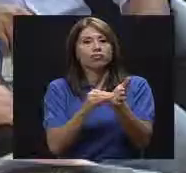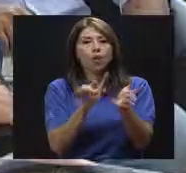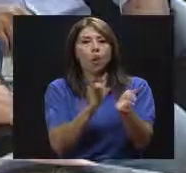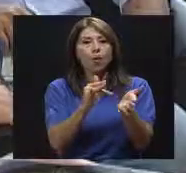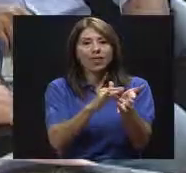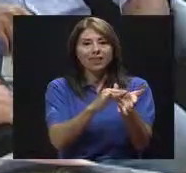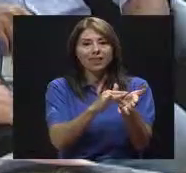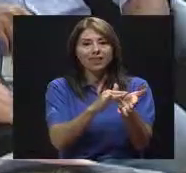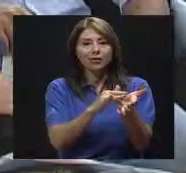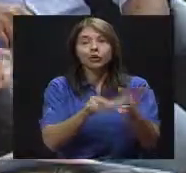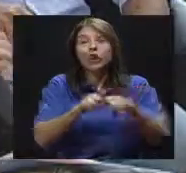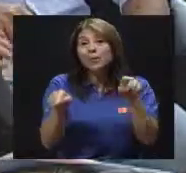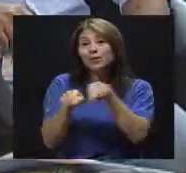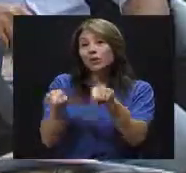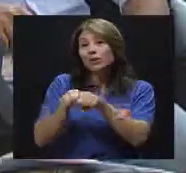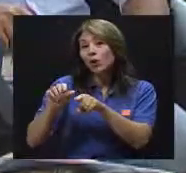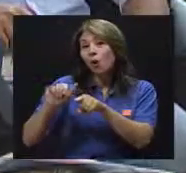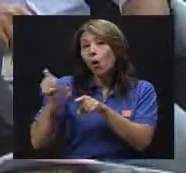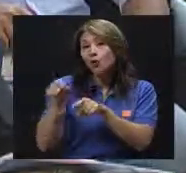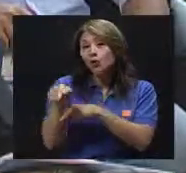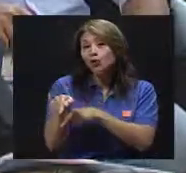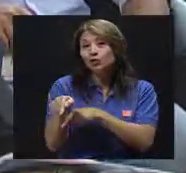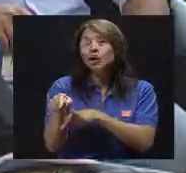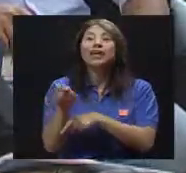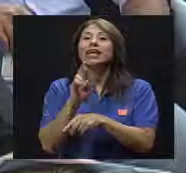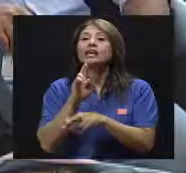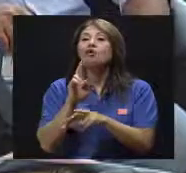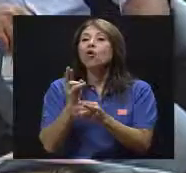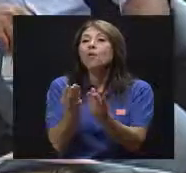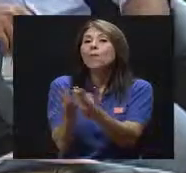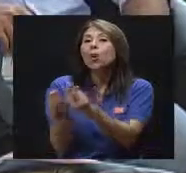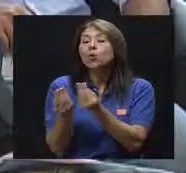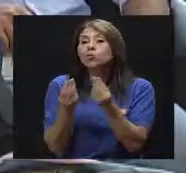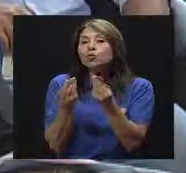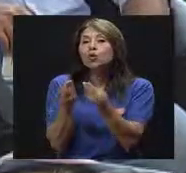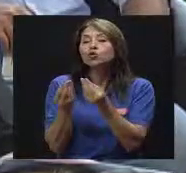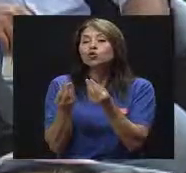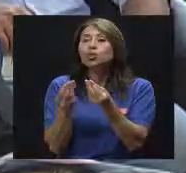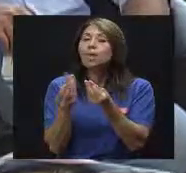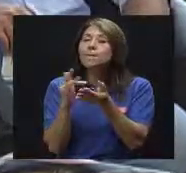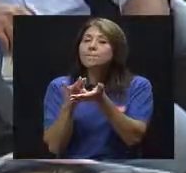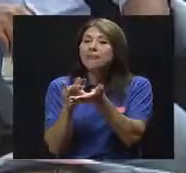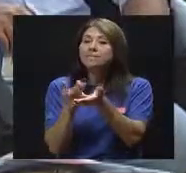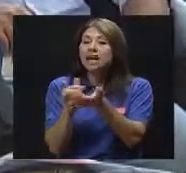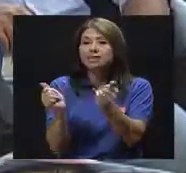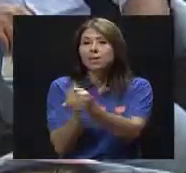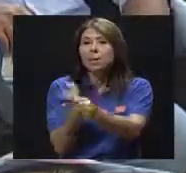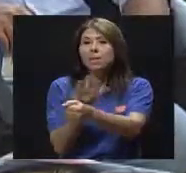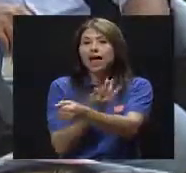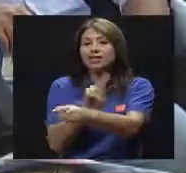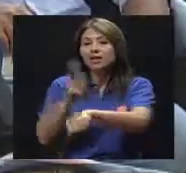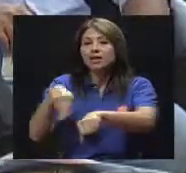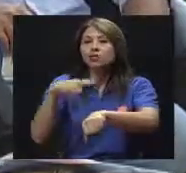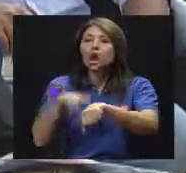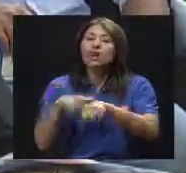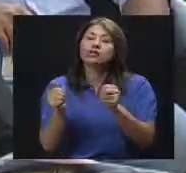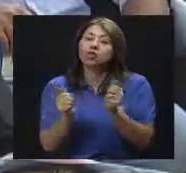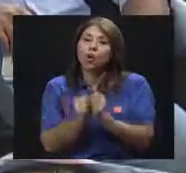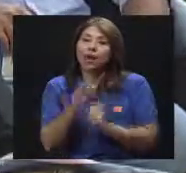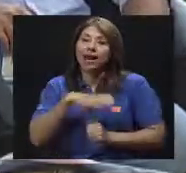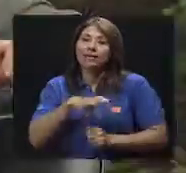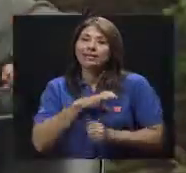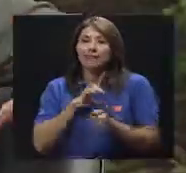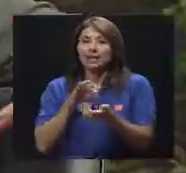medicamentos. Pero por otro lado tenemos los que son productos medicinales de plantas naturales con propiedades medicinales, valga